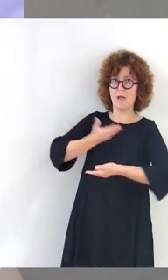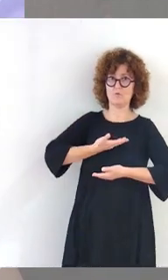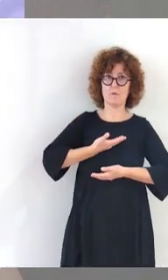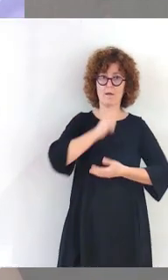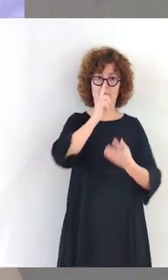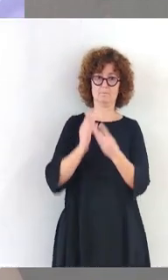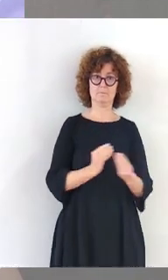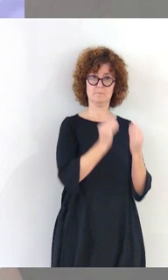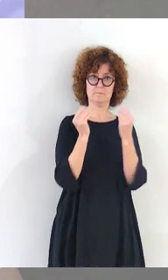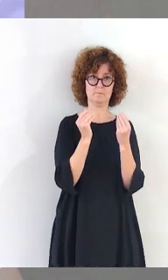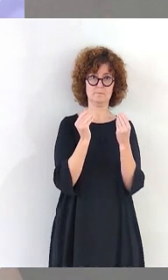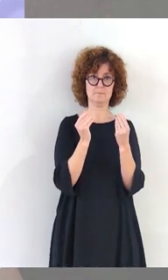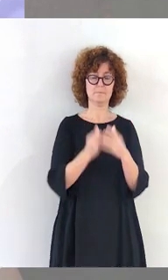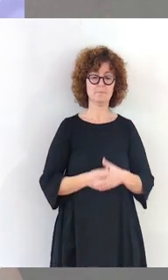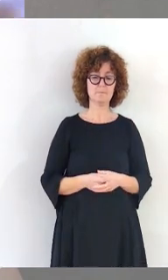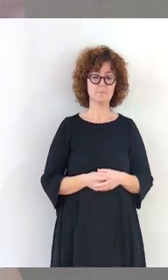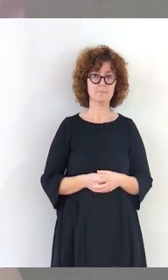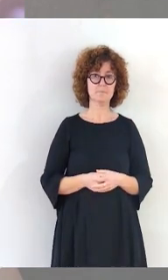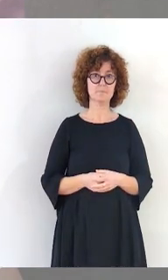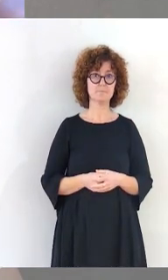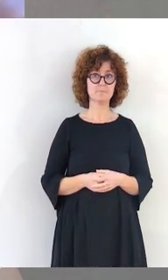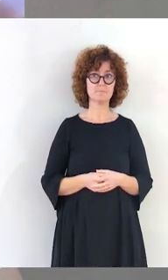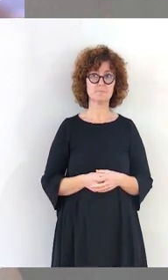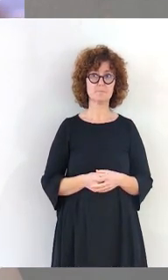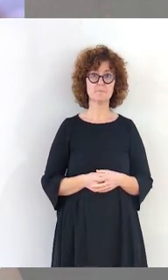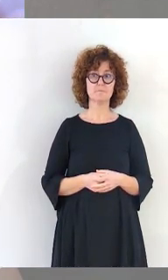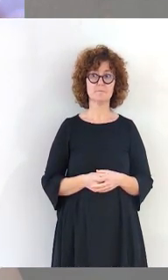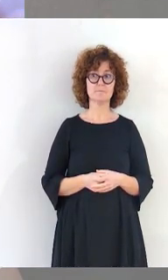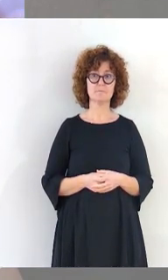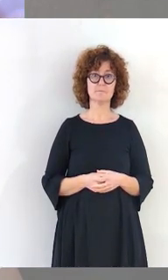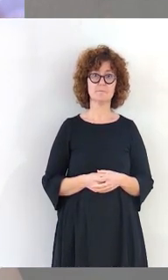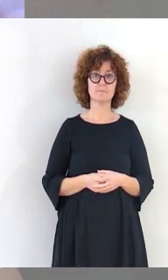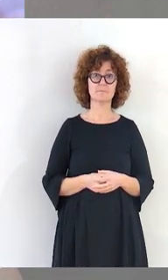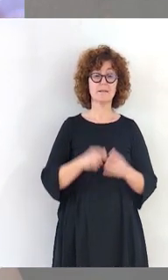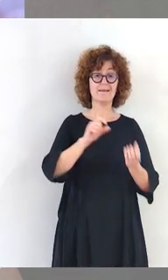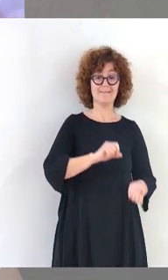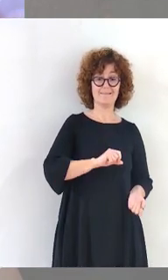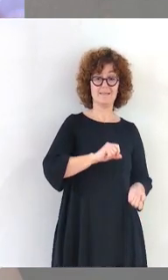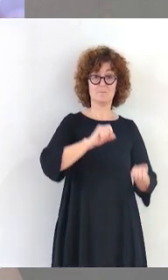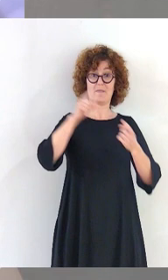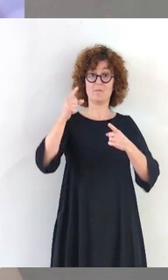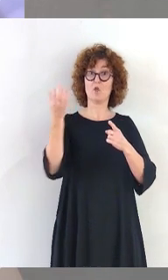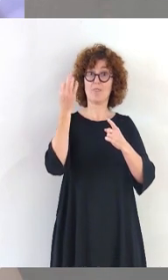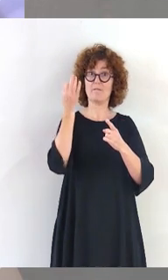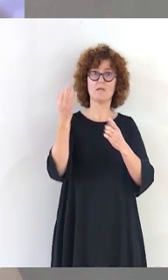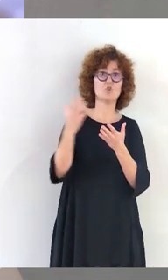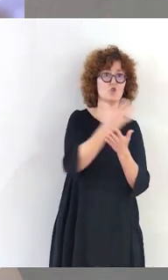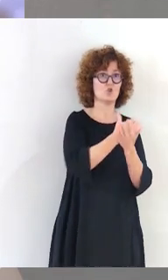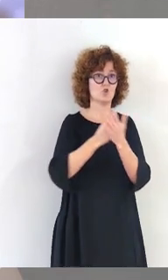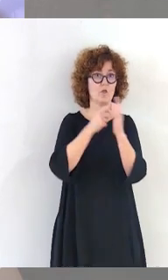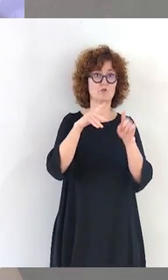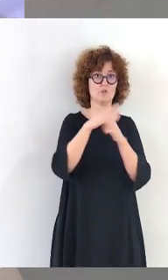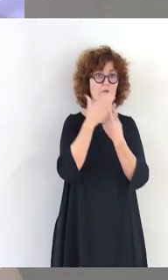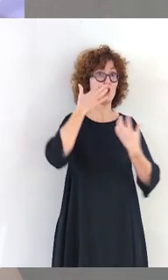predecir eso em integrar el desplazamiento en todos los marcos de reducción eh de